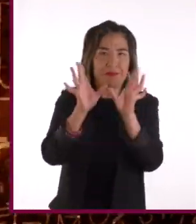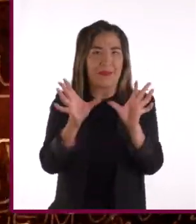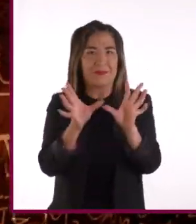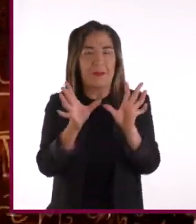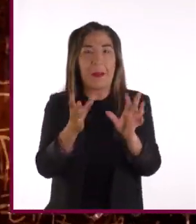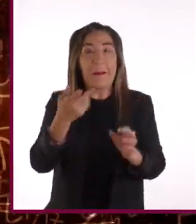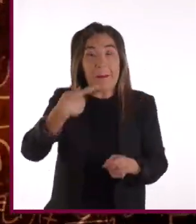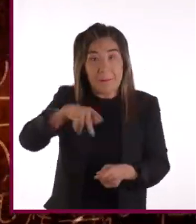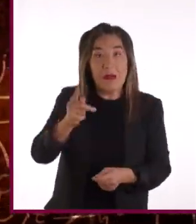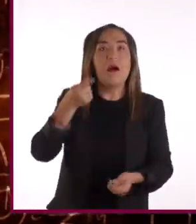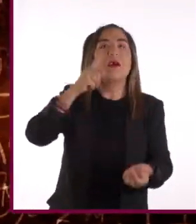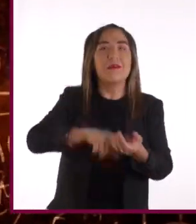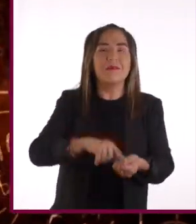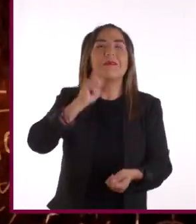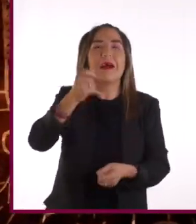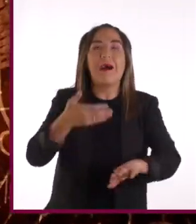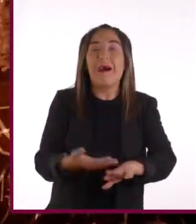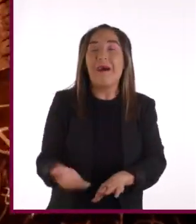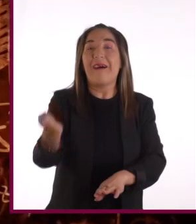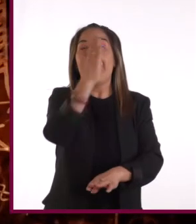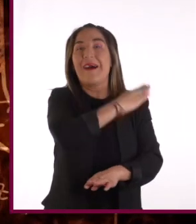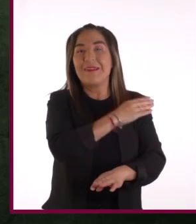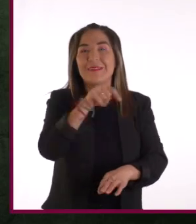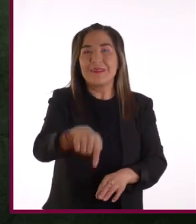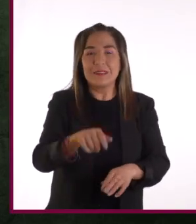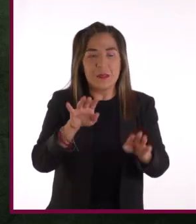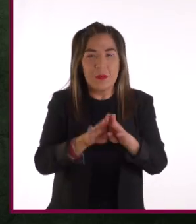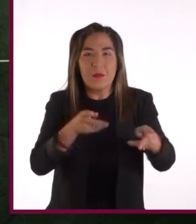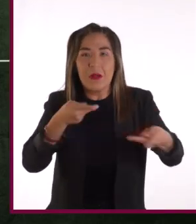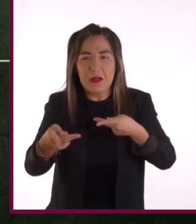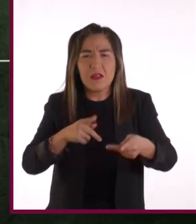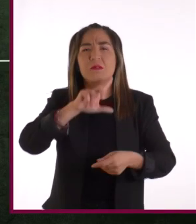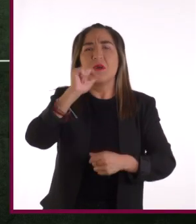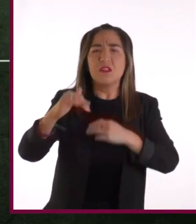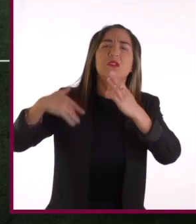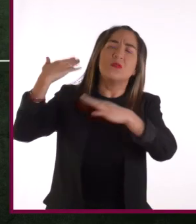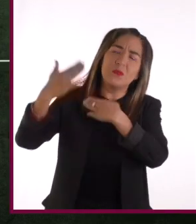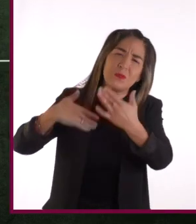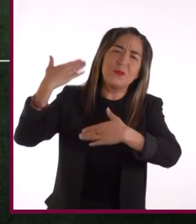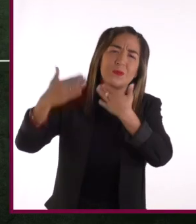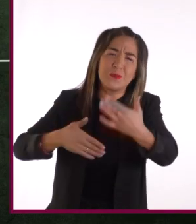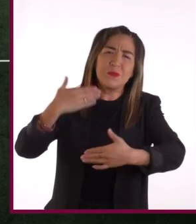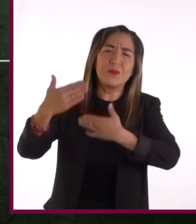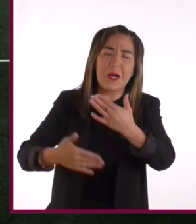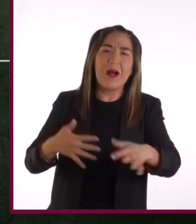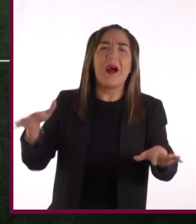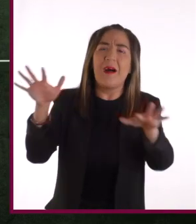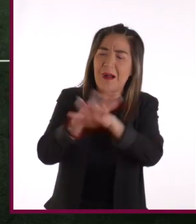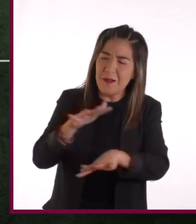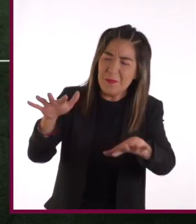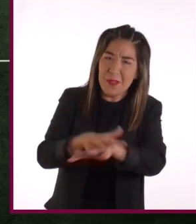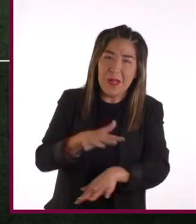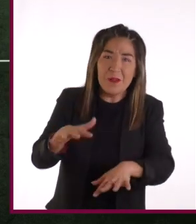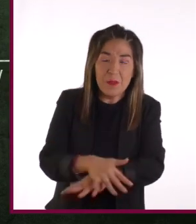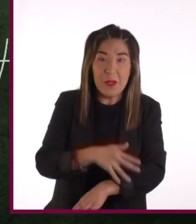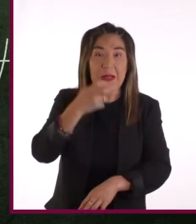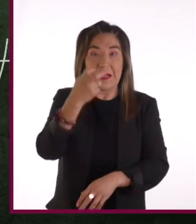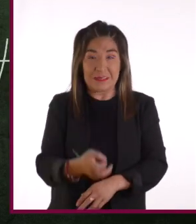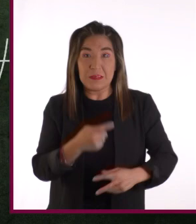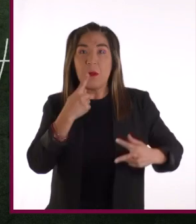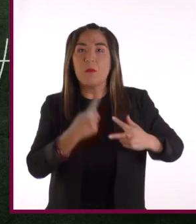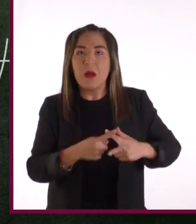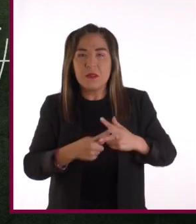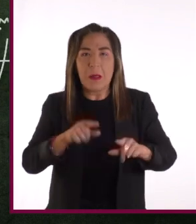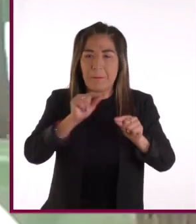la nada, pero en realidad pues siempre vienen de algo previo, ¿no? Y como han ido cambiando y el cuerpo de las matemáticas ha